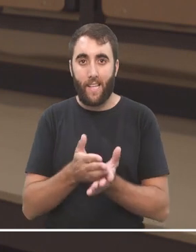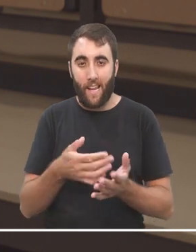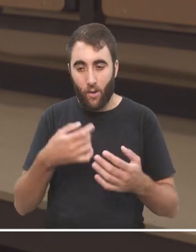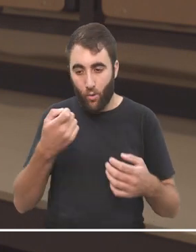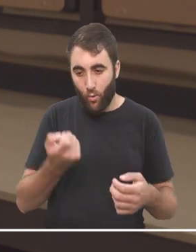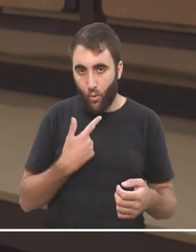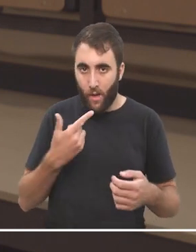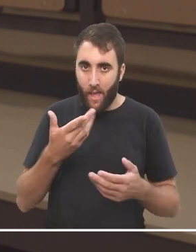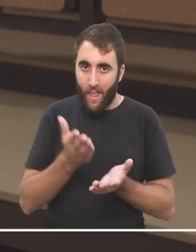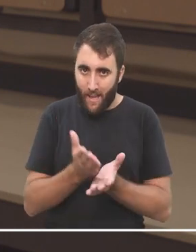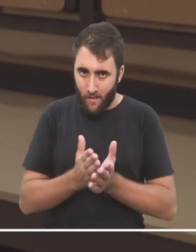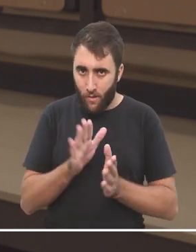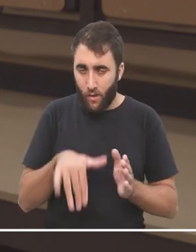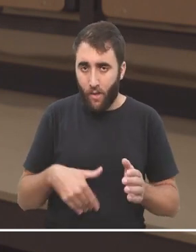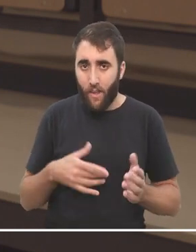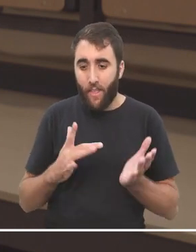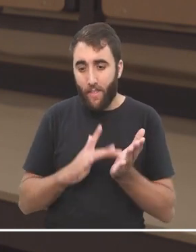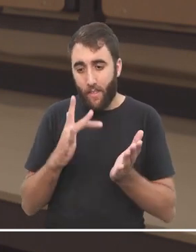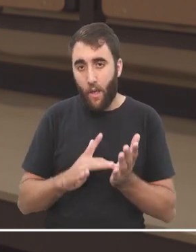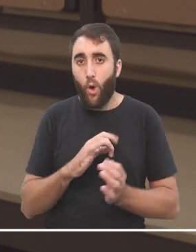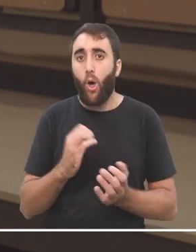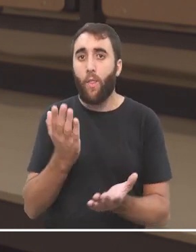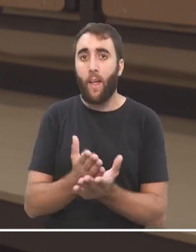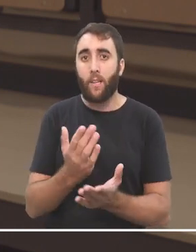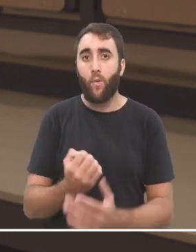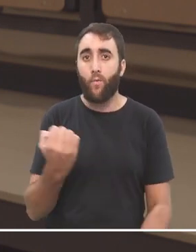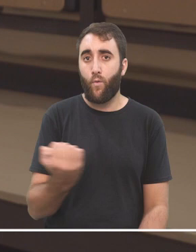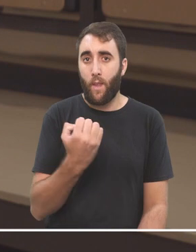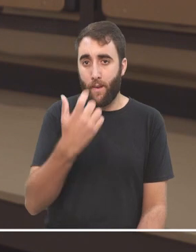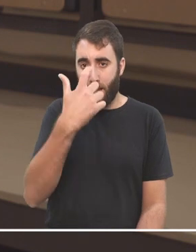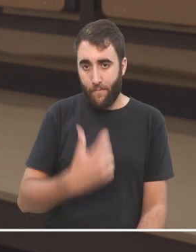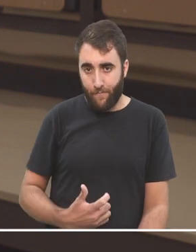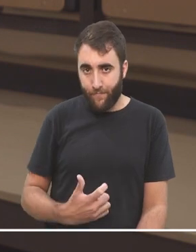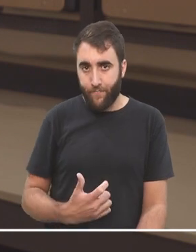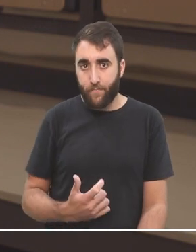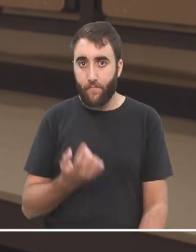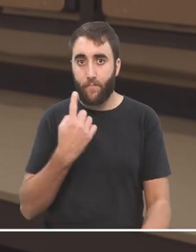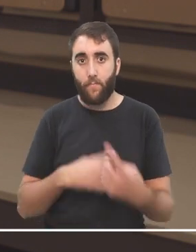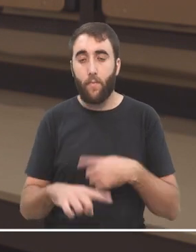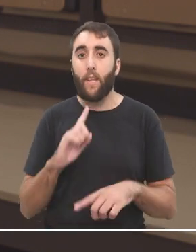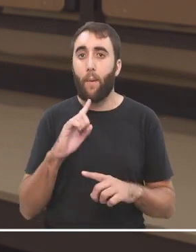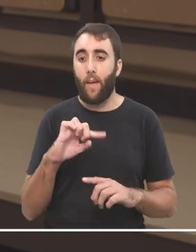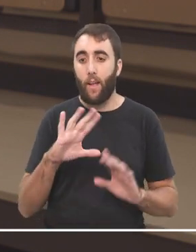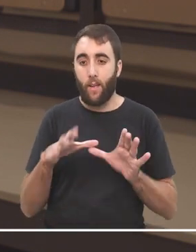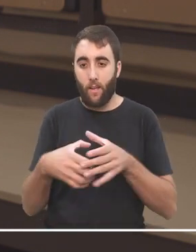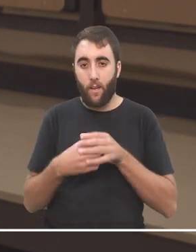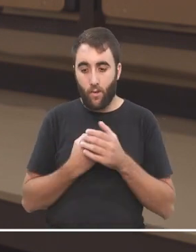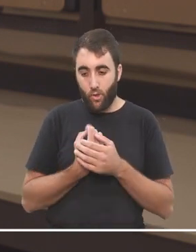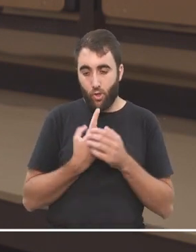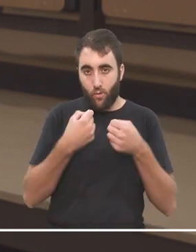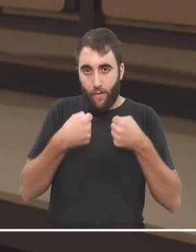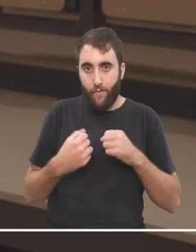solo digitales, sino los derechos a veces fundamentales de la persona, y el aislamiento de